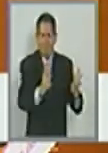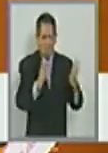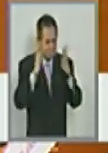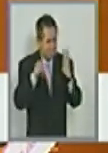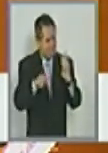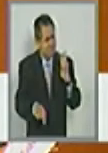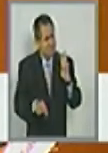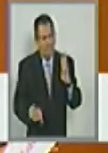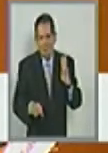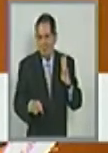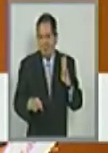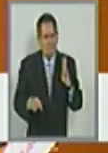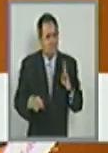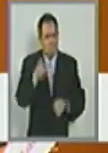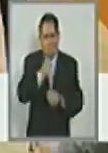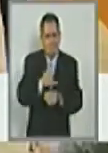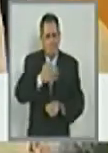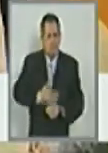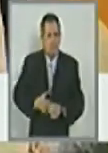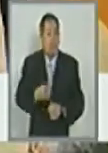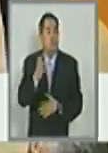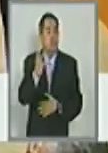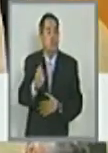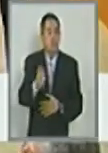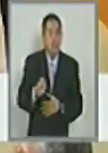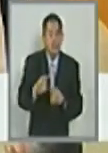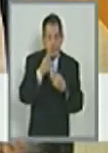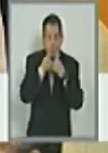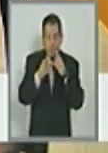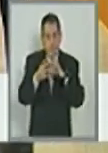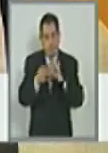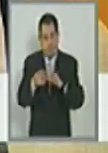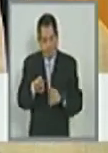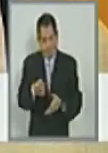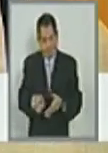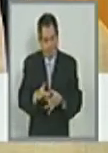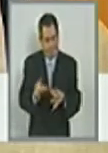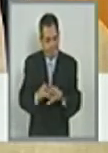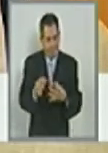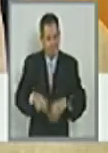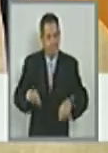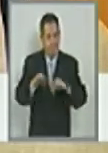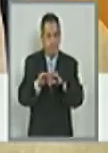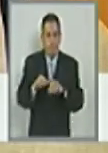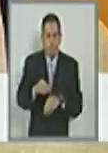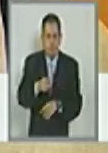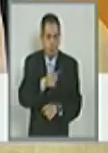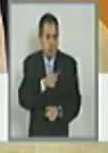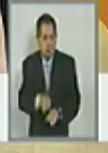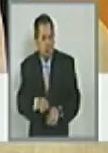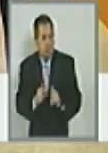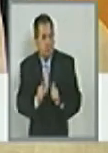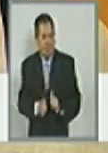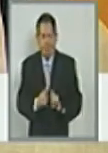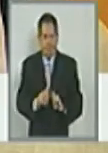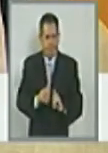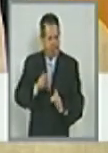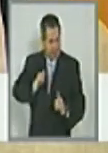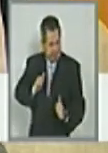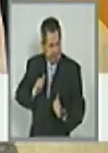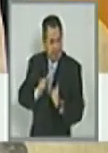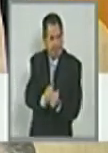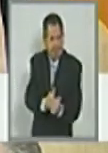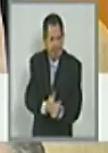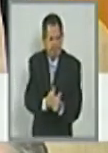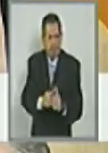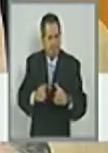una profunda crisis humanitaria. Por eso, esta infancia no se sienta sola, está acompañada más